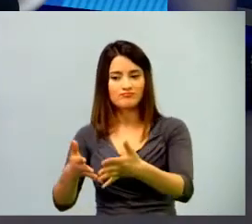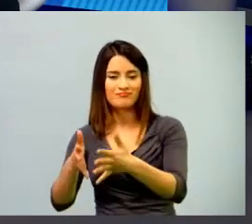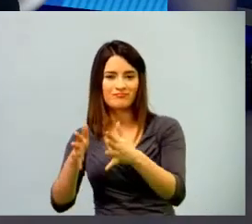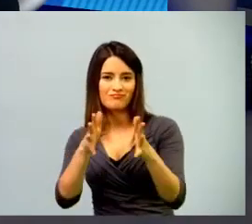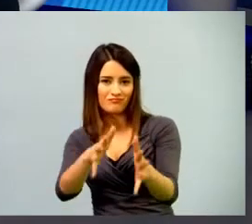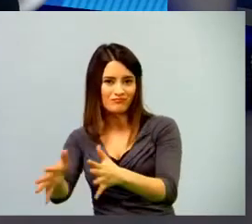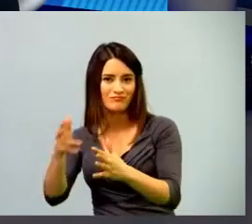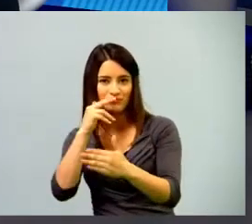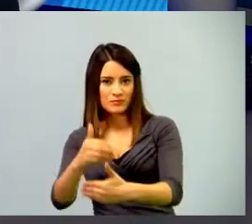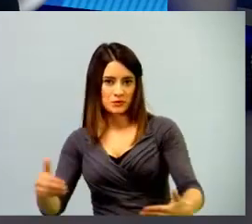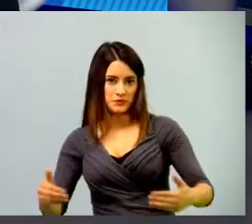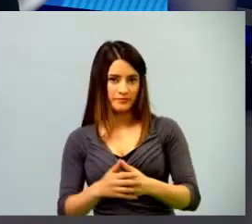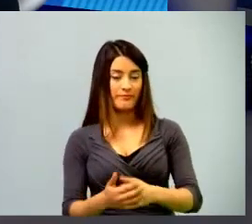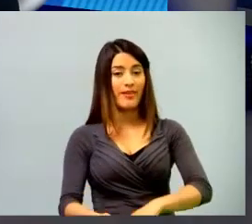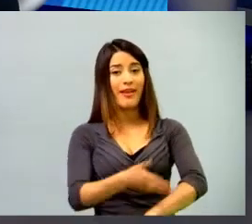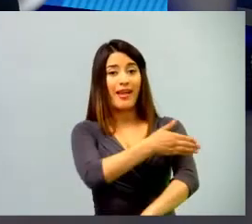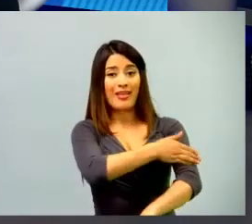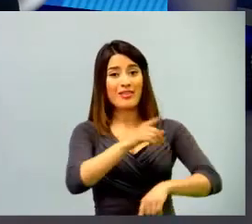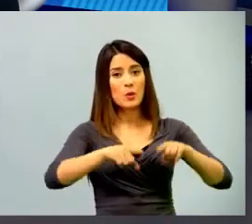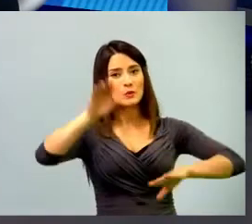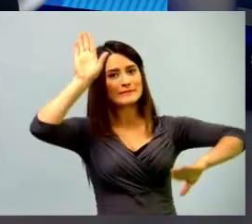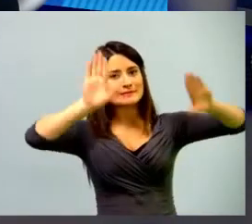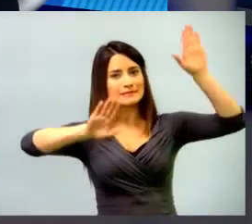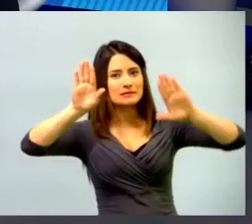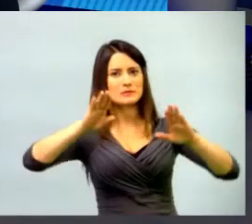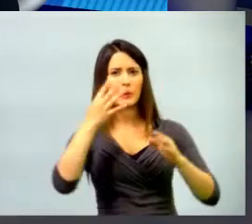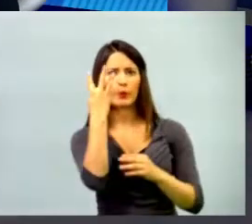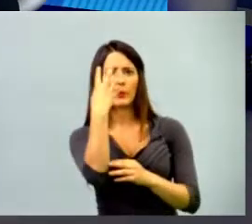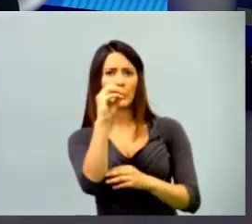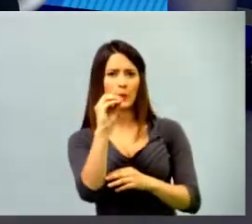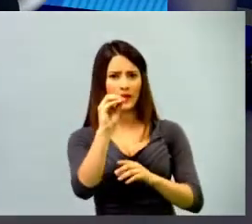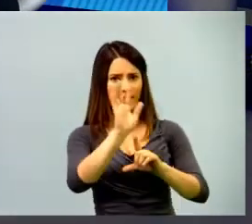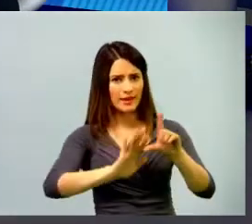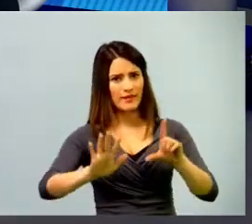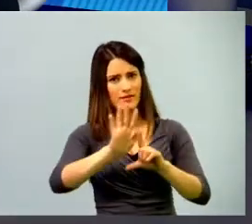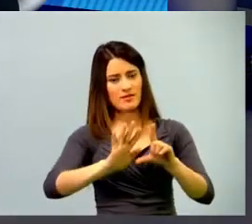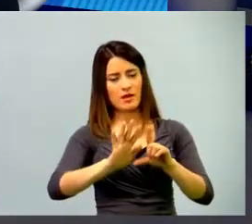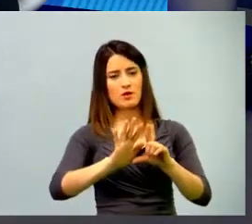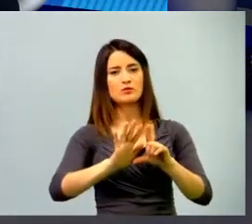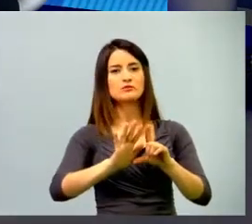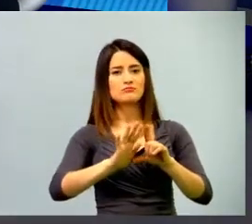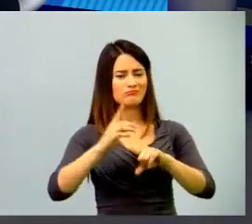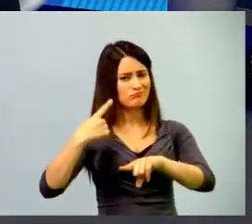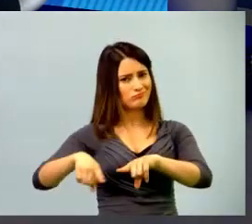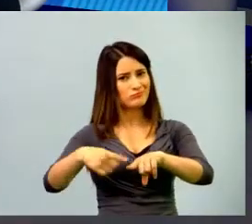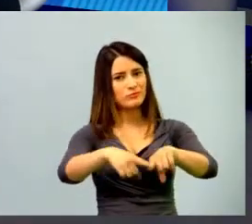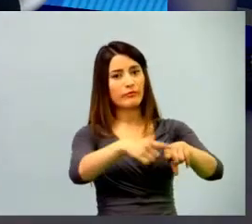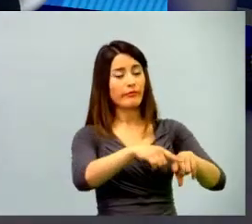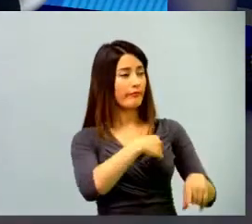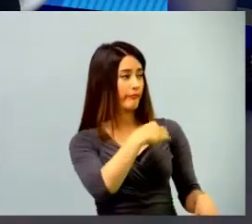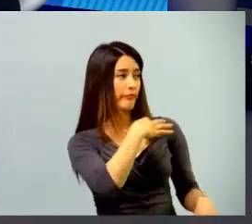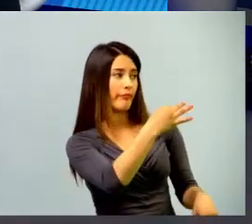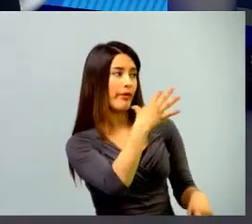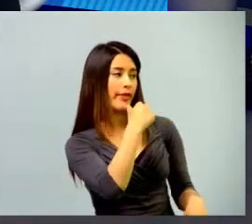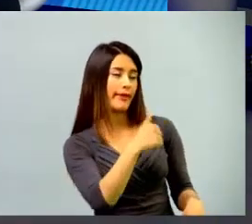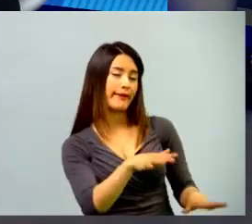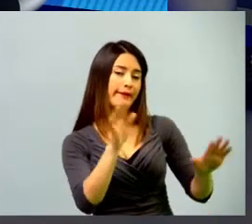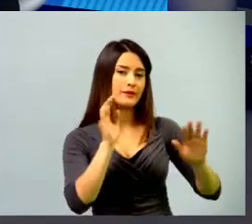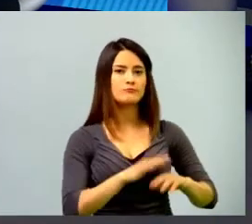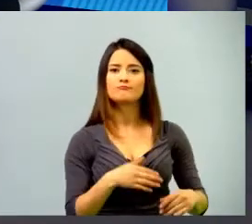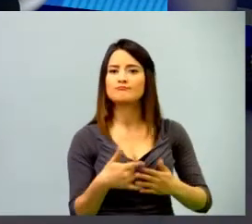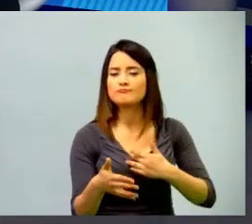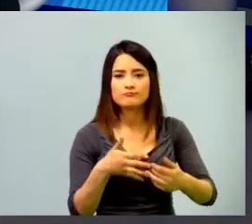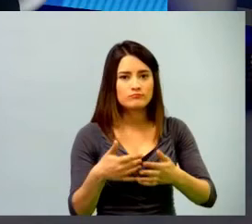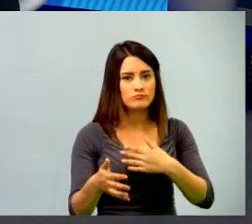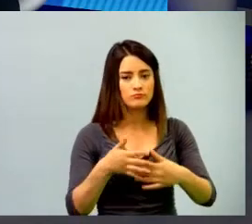de experiencias que se presentaron, seguramente también significativas, también valiosas, síganlas trabajando en sus sedes educativas. Y